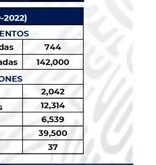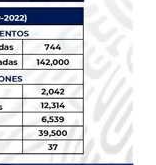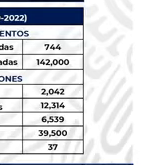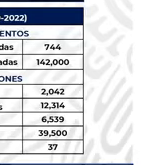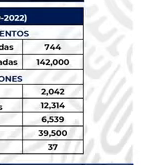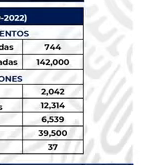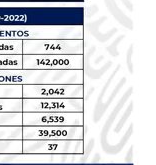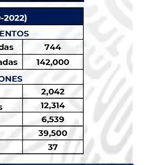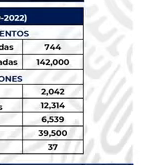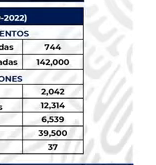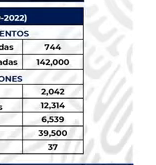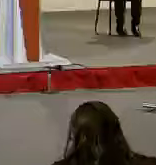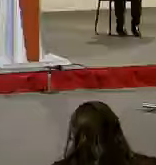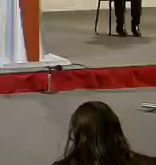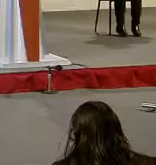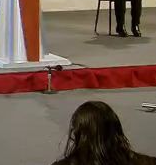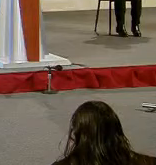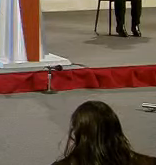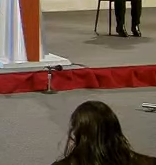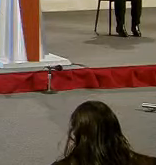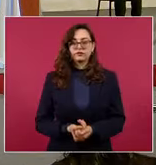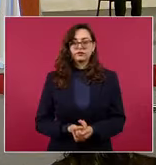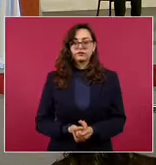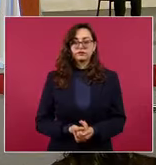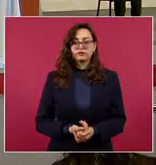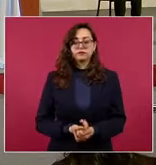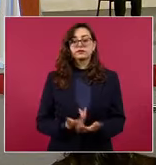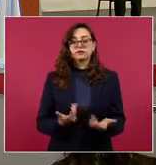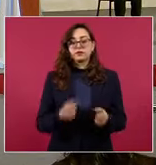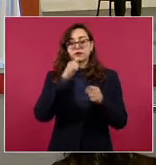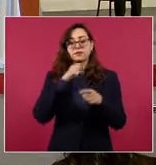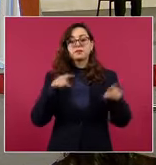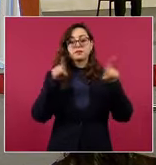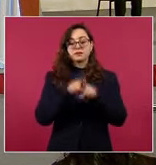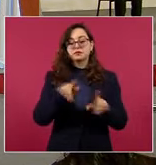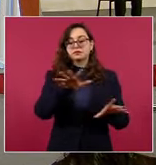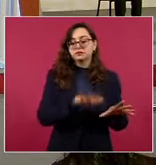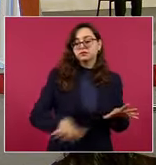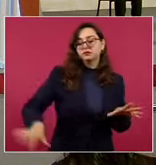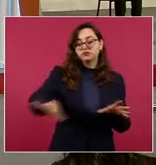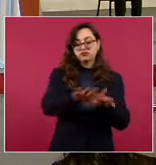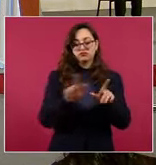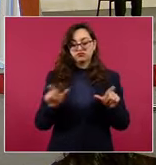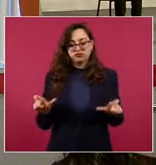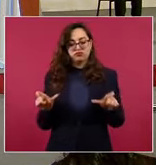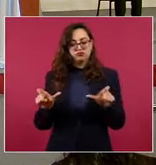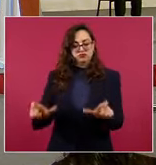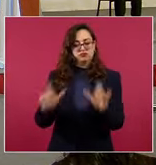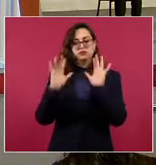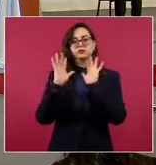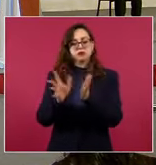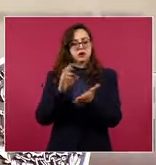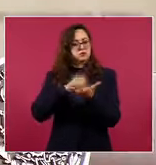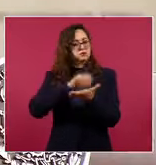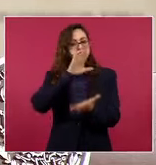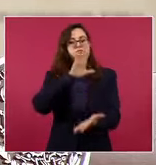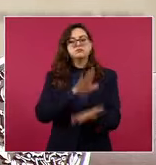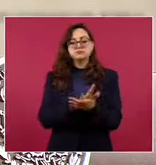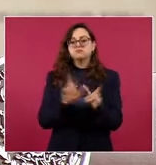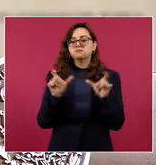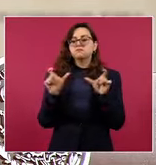zona de tolerancia cero, está bien balizada esa zona. Igualmente, dentro de esa zona se llevaron a cabo